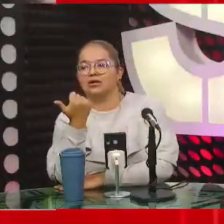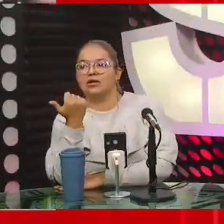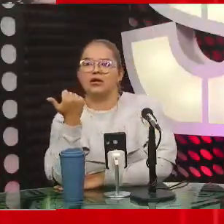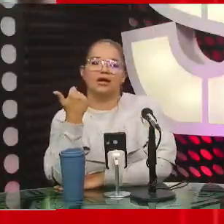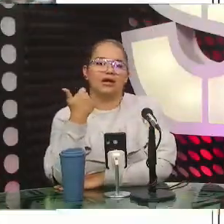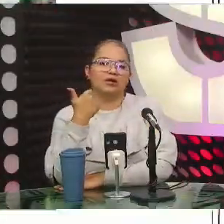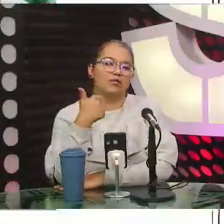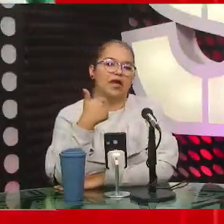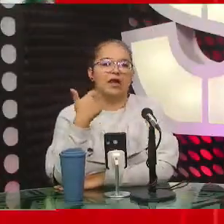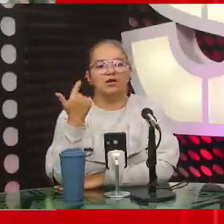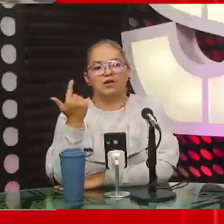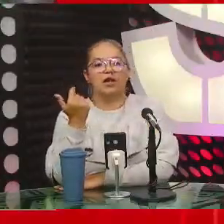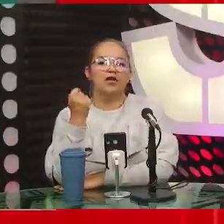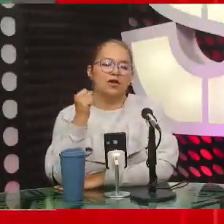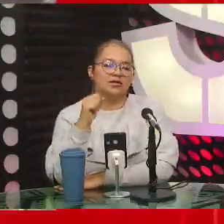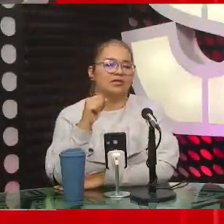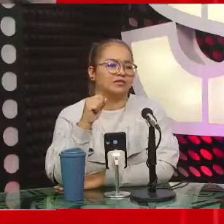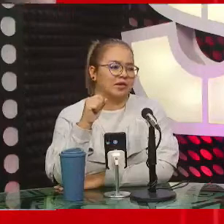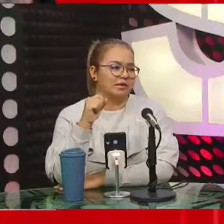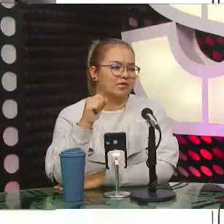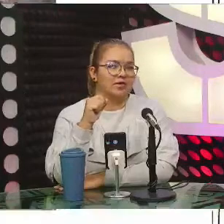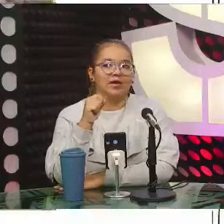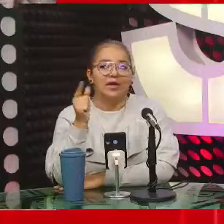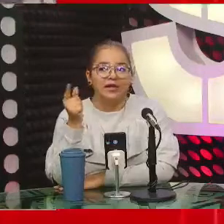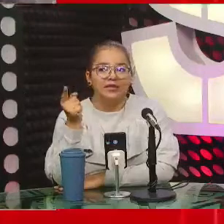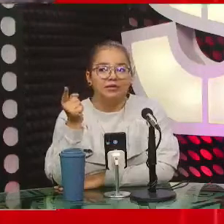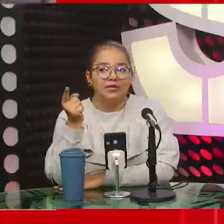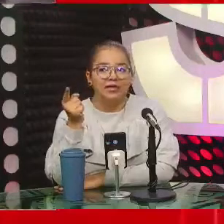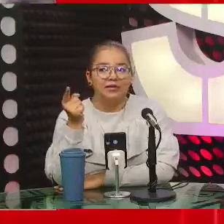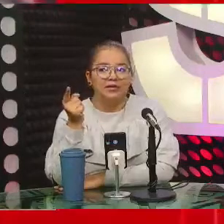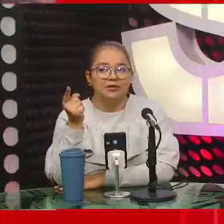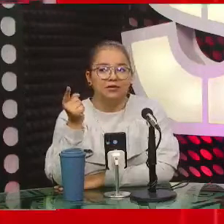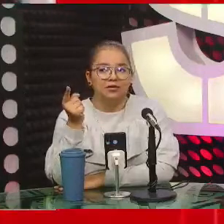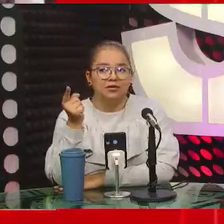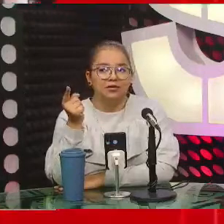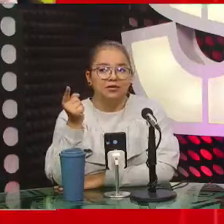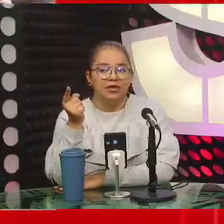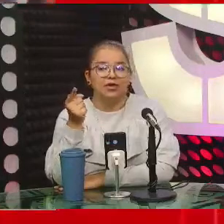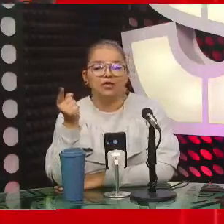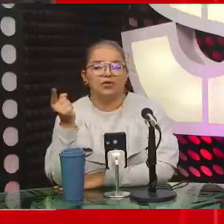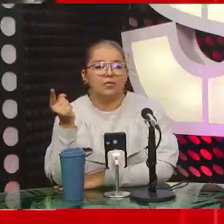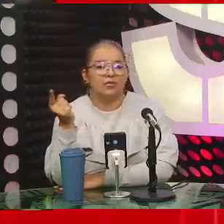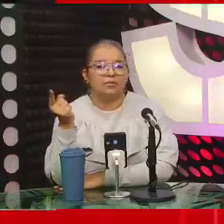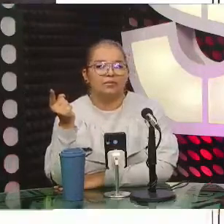autoridades y el gobierno y tal no hacen su trabajo? Y aquí sí lo están haciendo.